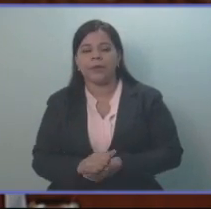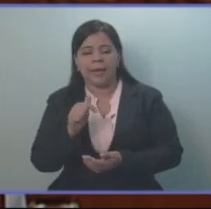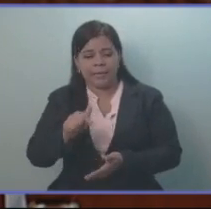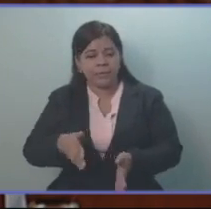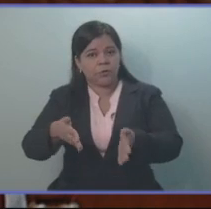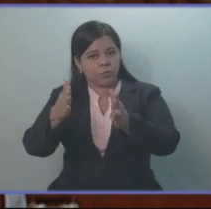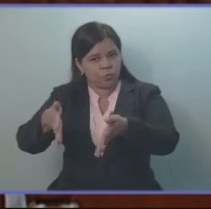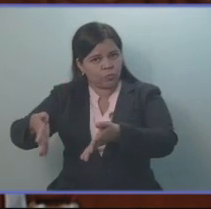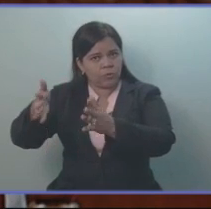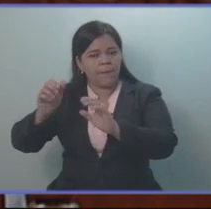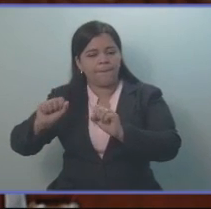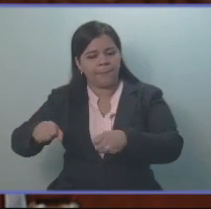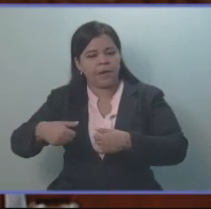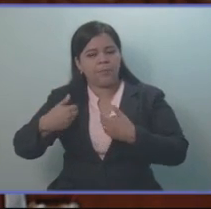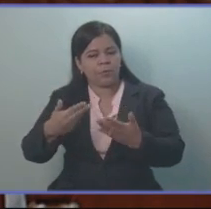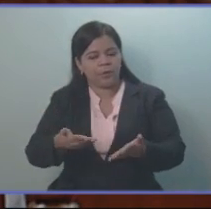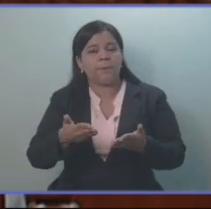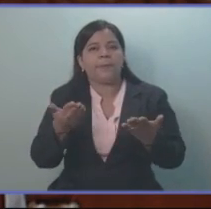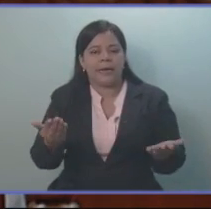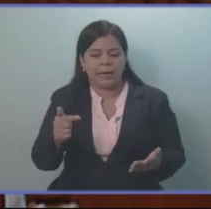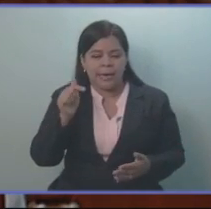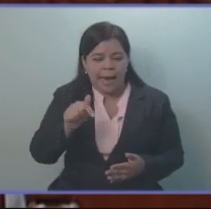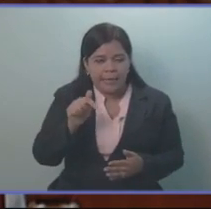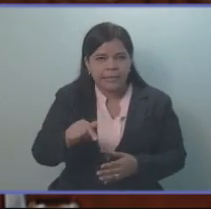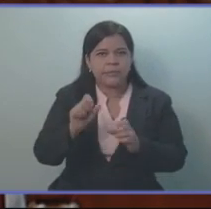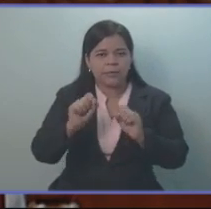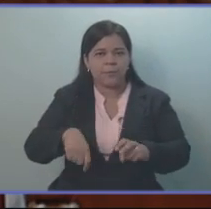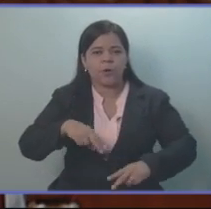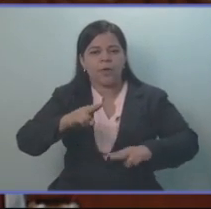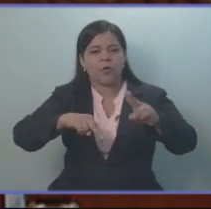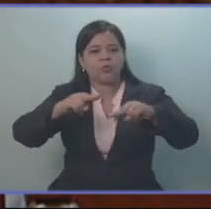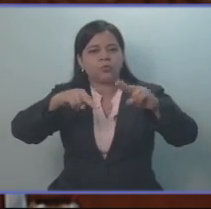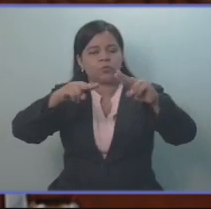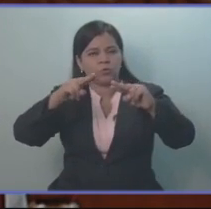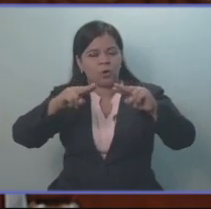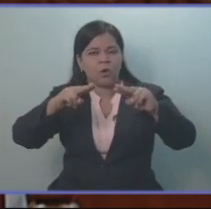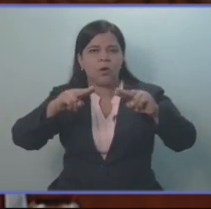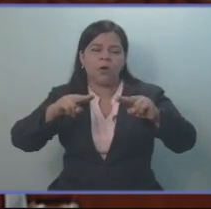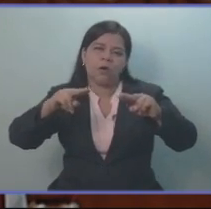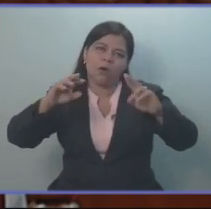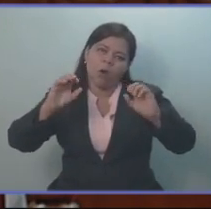serán destinados para que en ellos se realice la construcción o